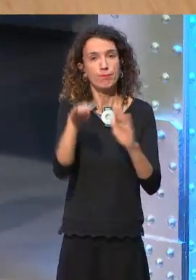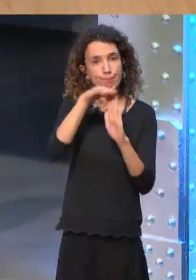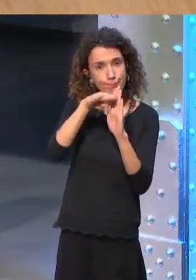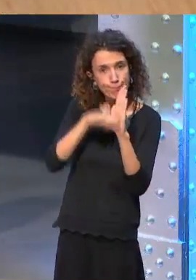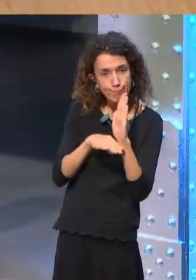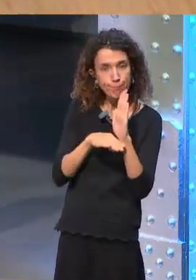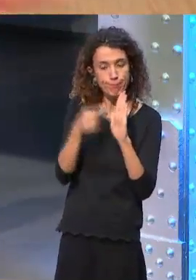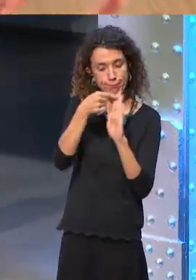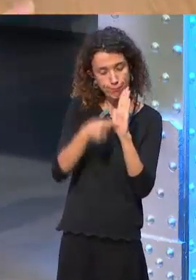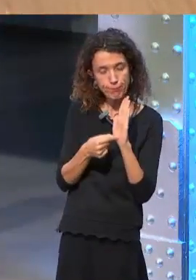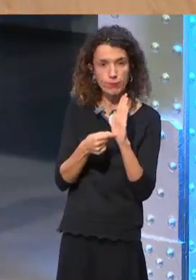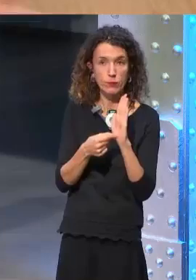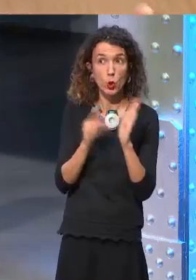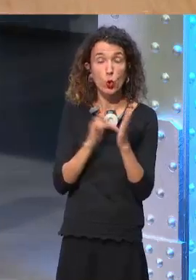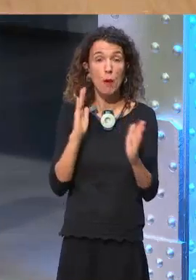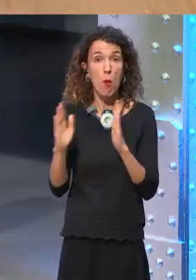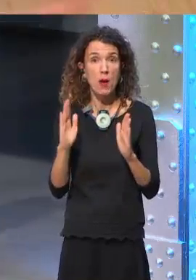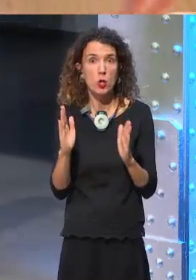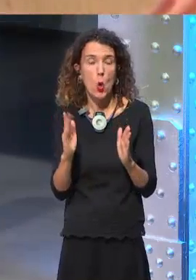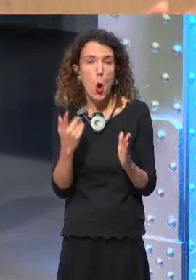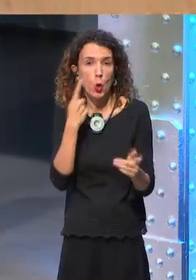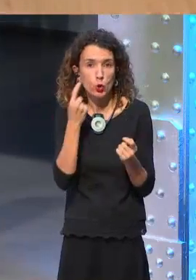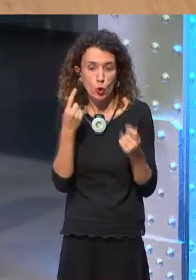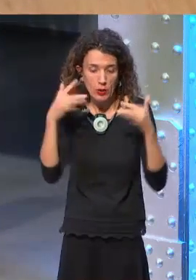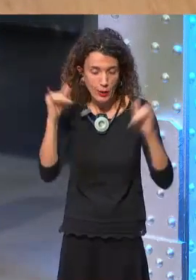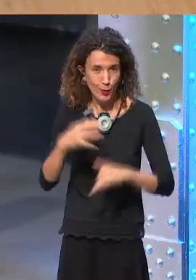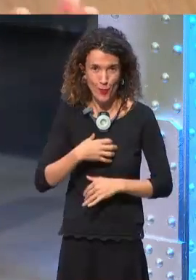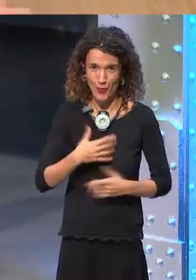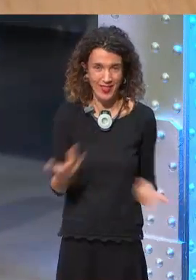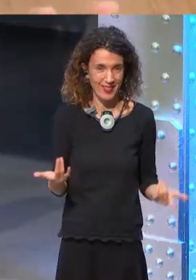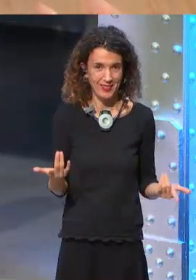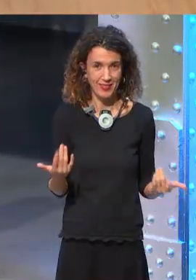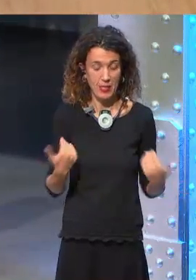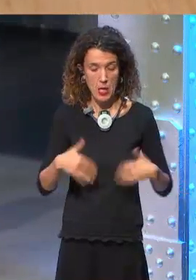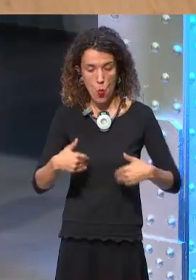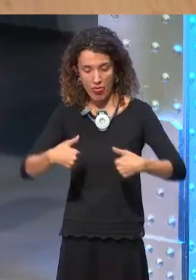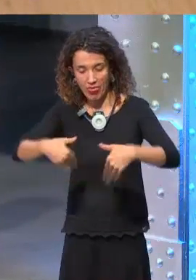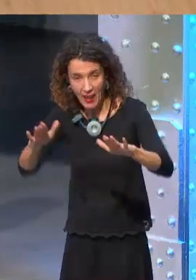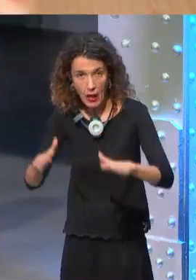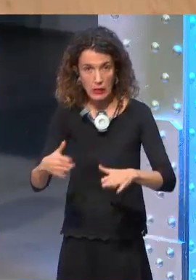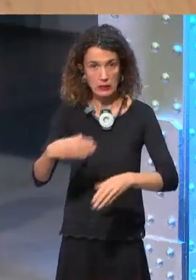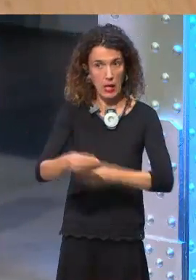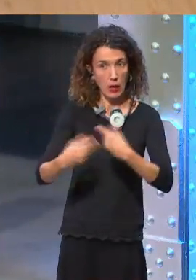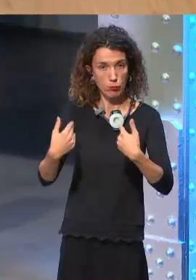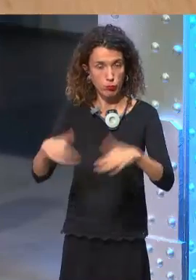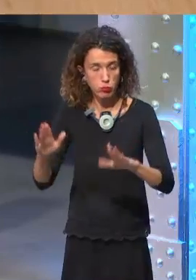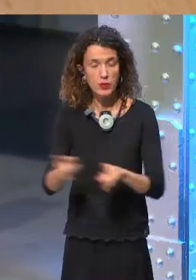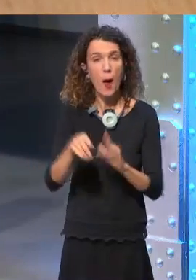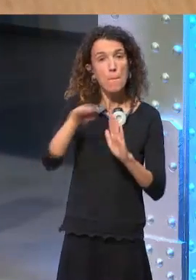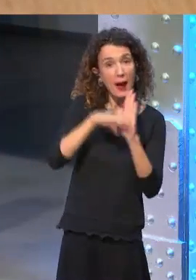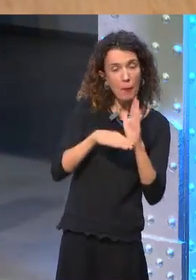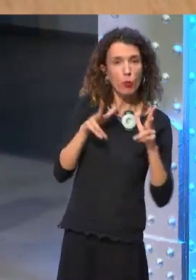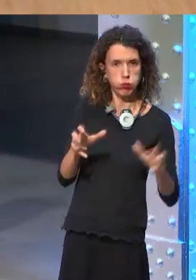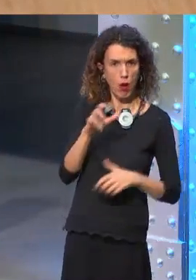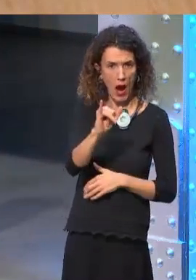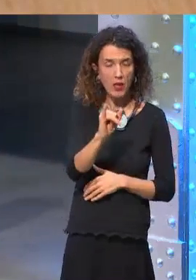pero hay momentos en los que no se controla. Ya dejas que se haga. Se han definido los parámetros, eso